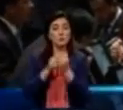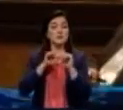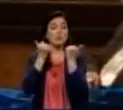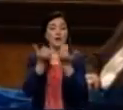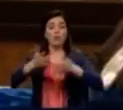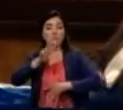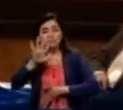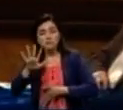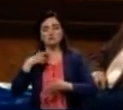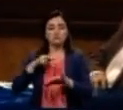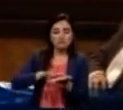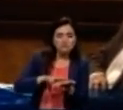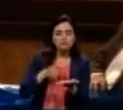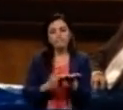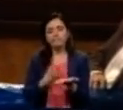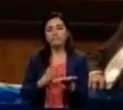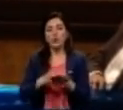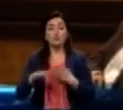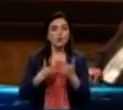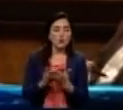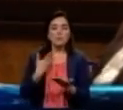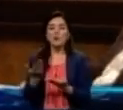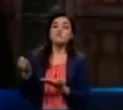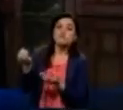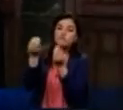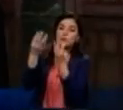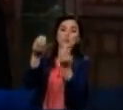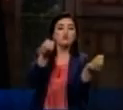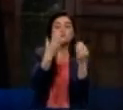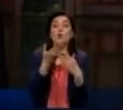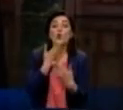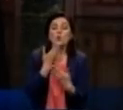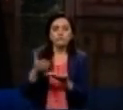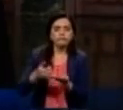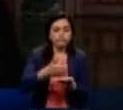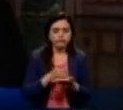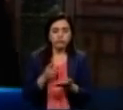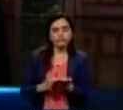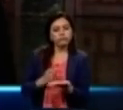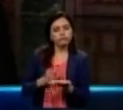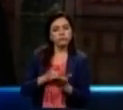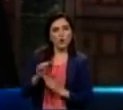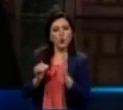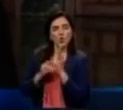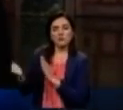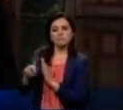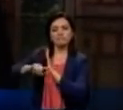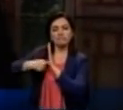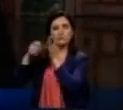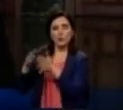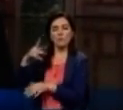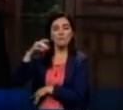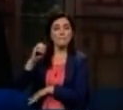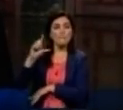de Fiscalización, donde los miembros abocarán conocimiento del proceso de juicio político en contra del ausente contralor